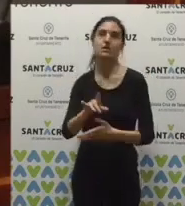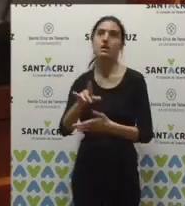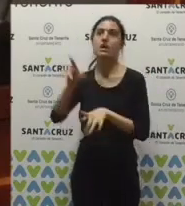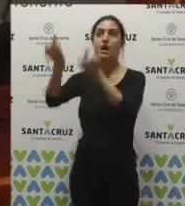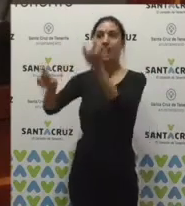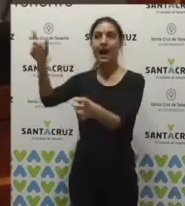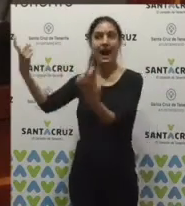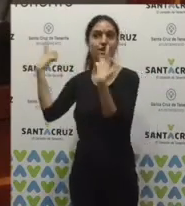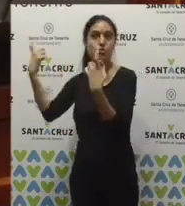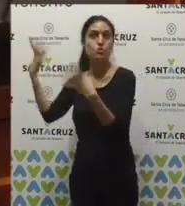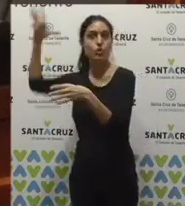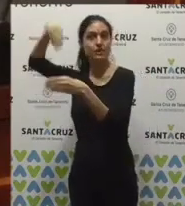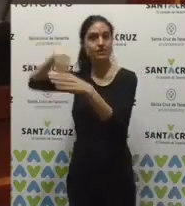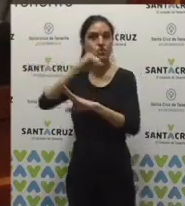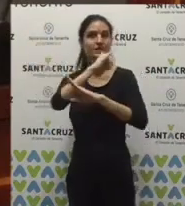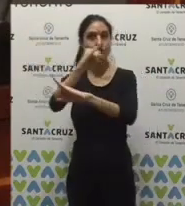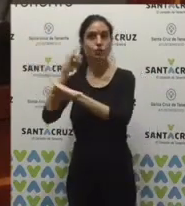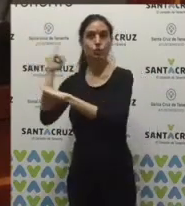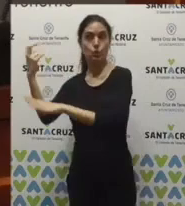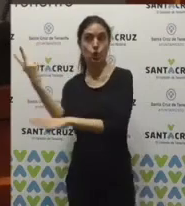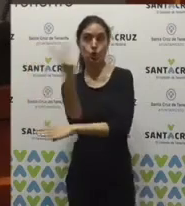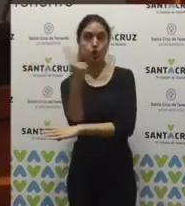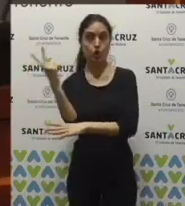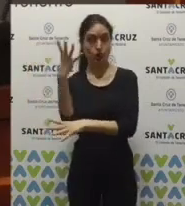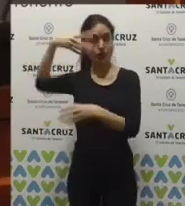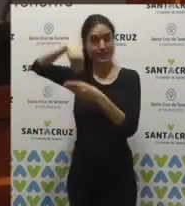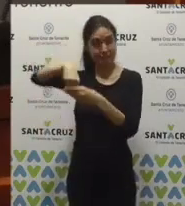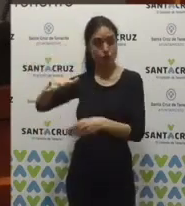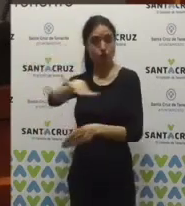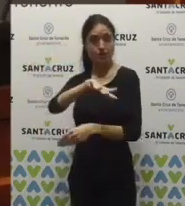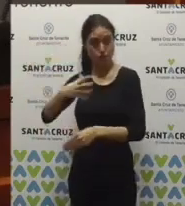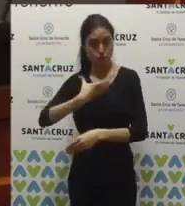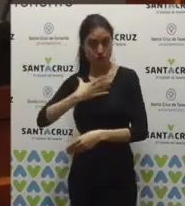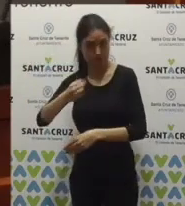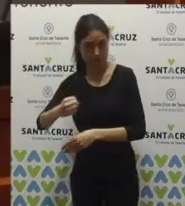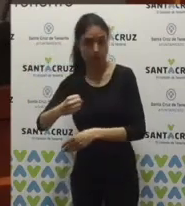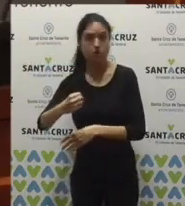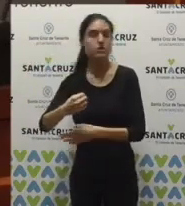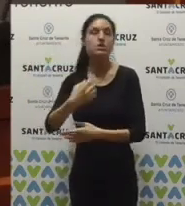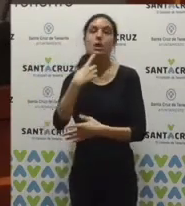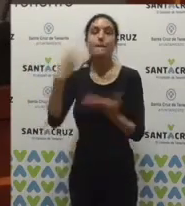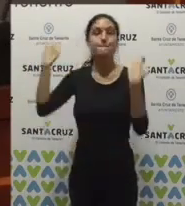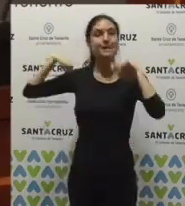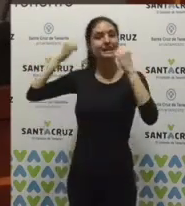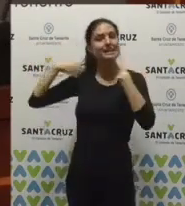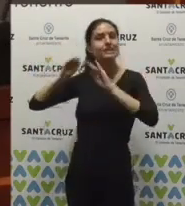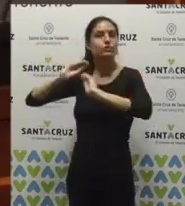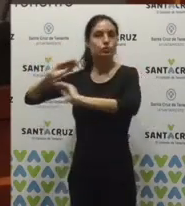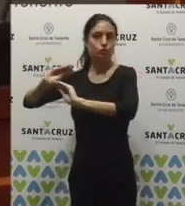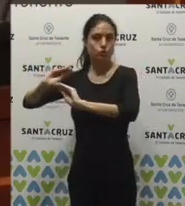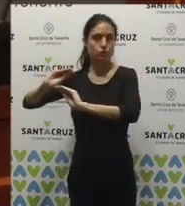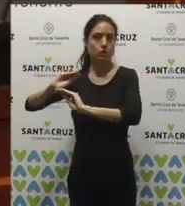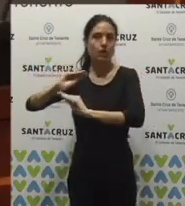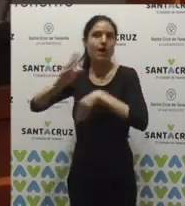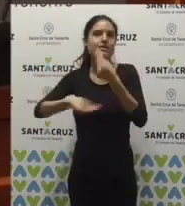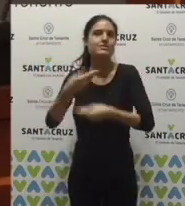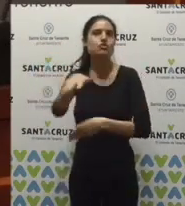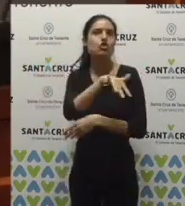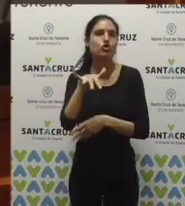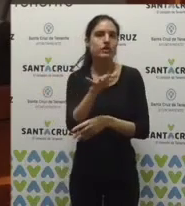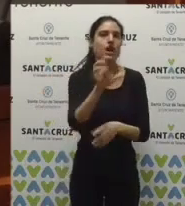de este municipio hacen sus prácticas formativas de sus ciclos formativos de fp en estas instalaciones